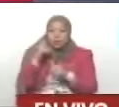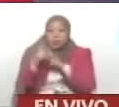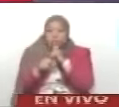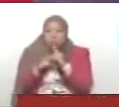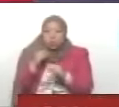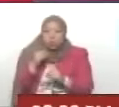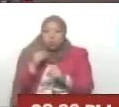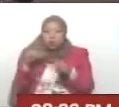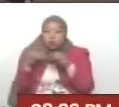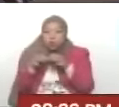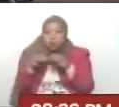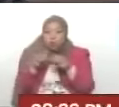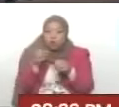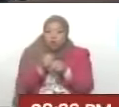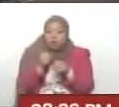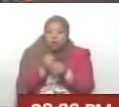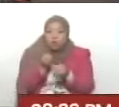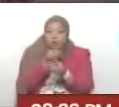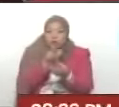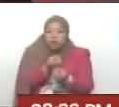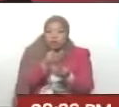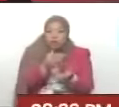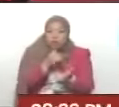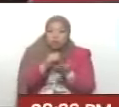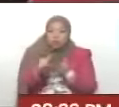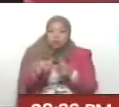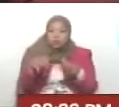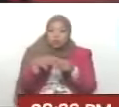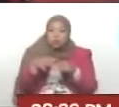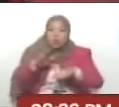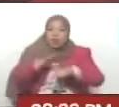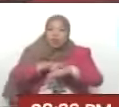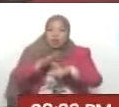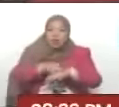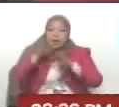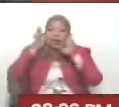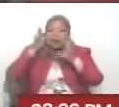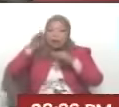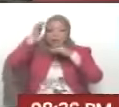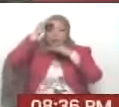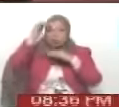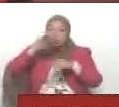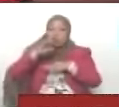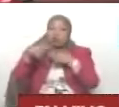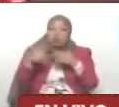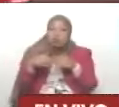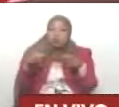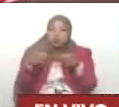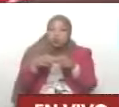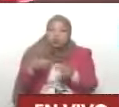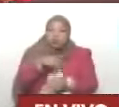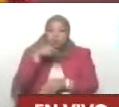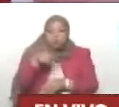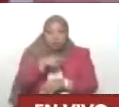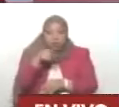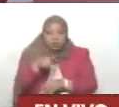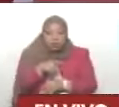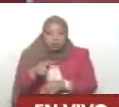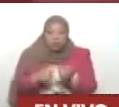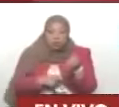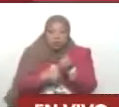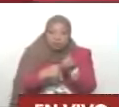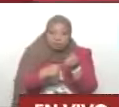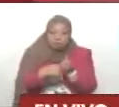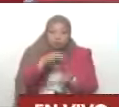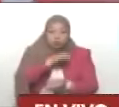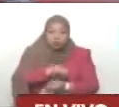El gran pueblo patriótico. Atención, gran pueblo patriótico. Todos. Podemos. El